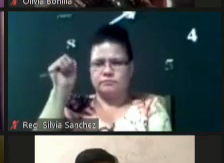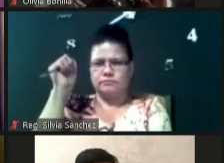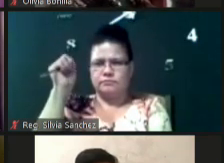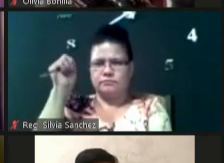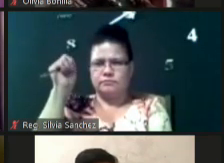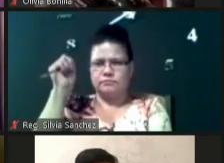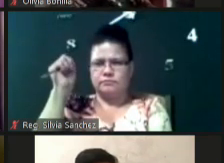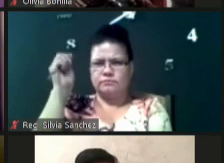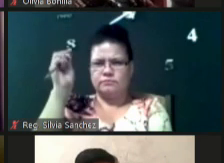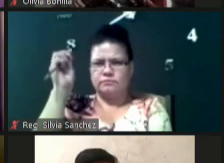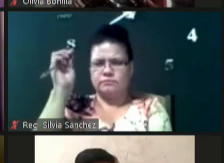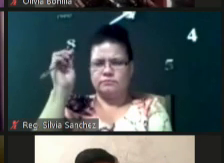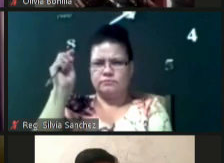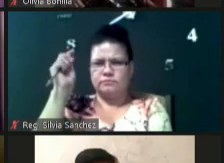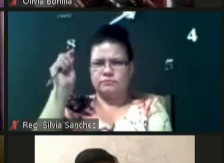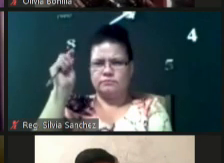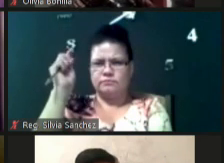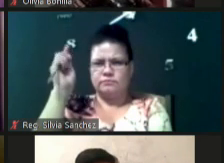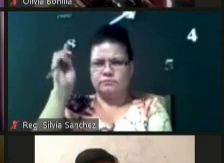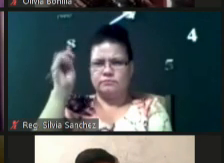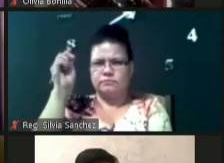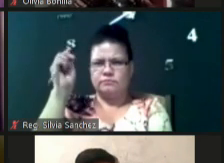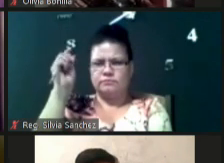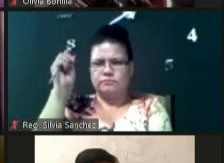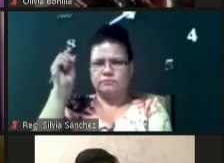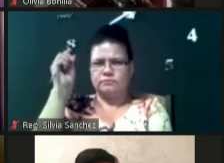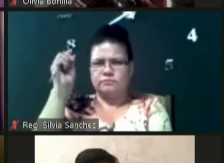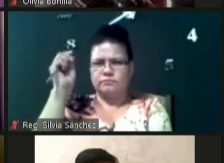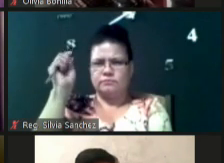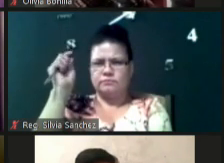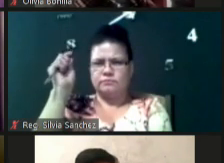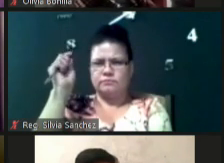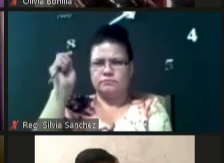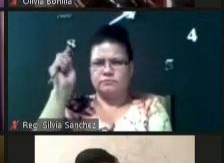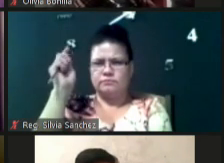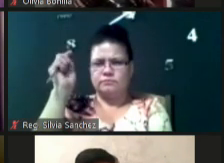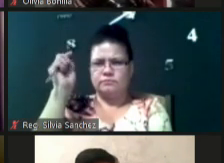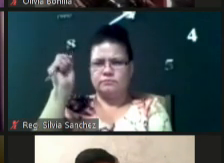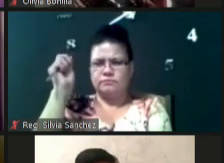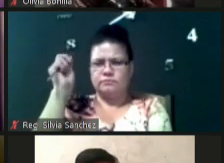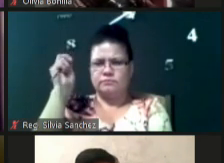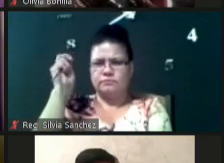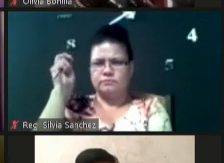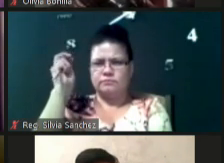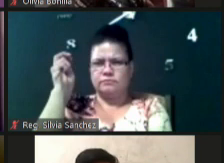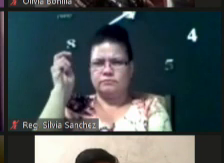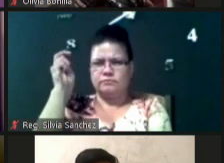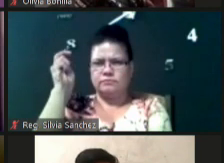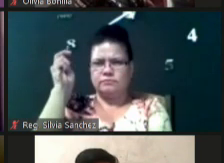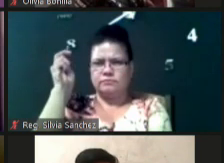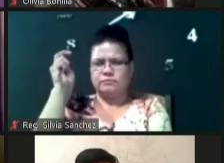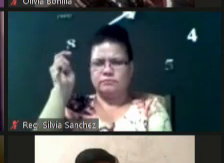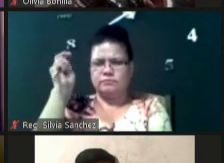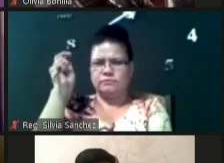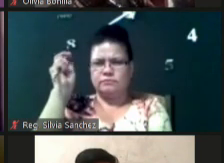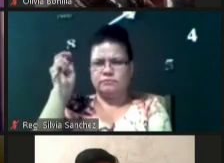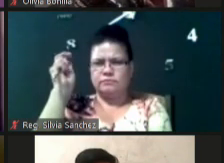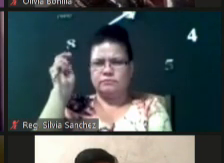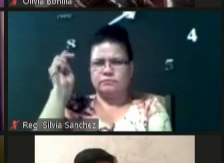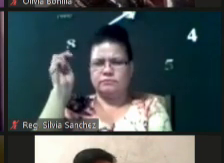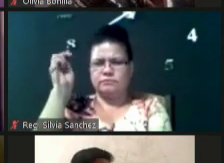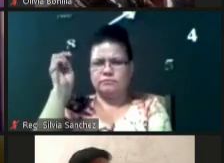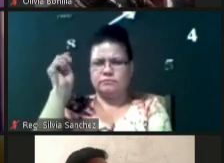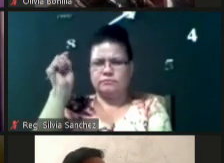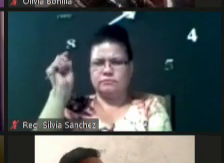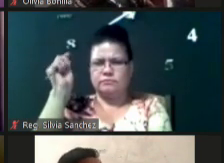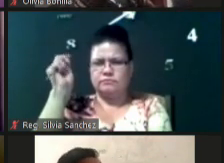hemos escuchado, debemos de trabajar profundamente en una cultura a la no discriminación.